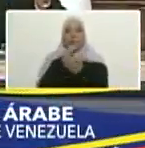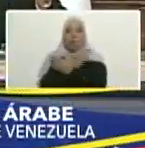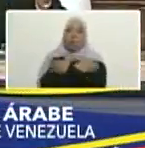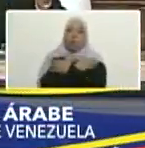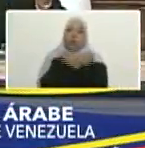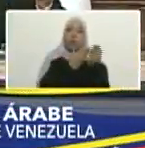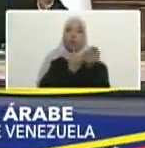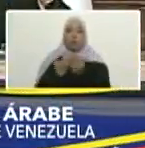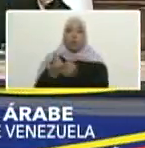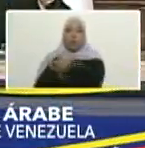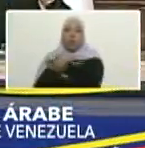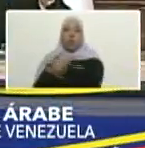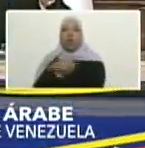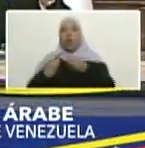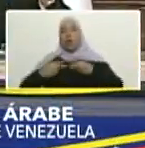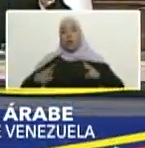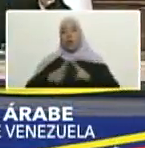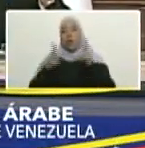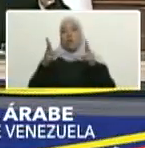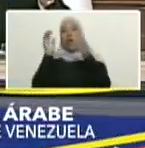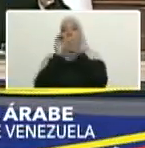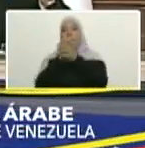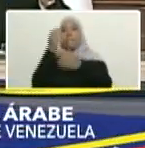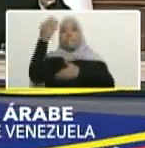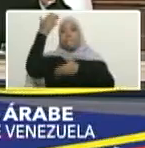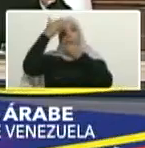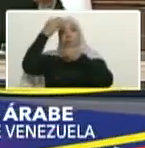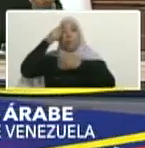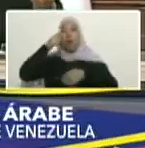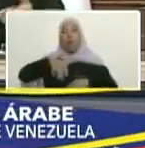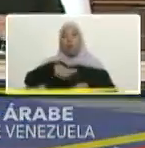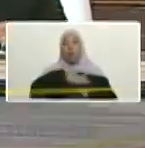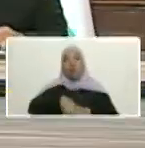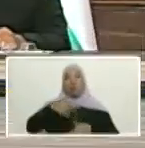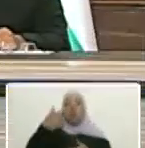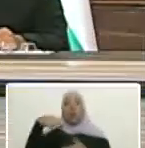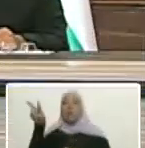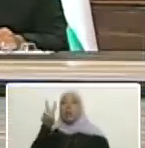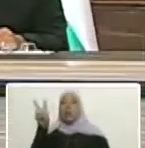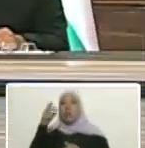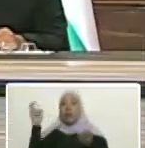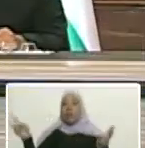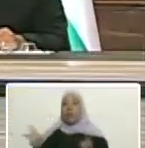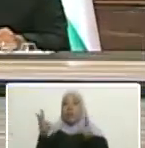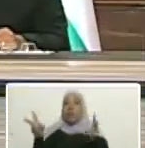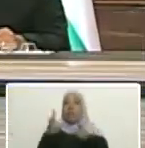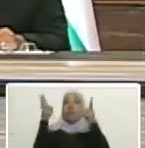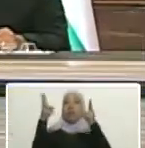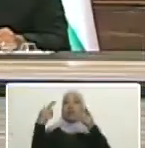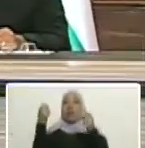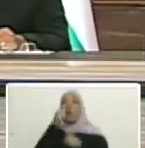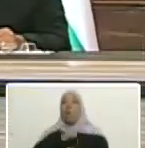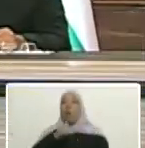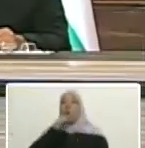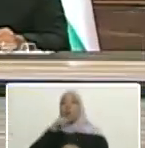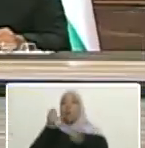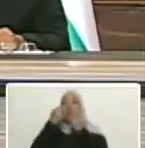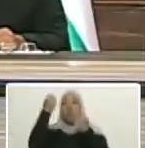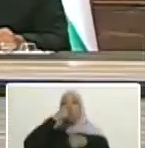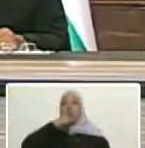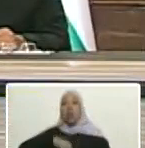nuestra hermandad. ¡Que viva la amistad del pueblo saharaui y del pueblo de Venezuela! ¡Que viva la resistencia heroica del